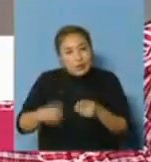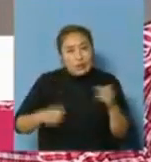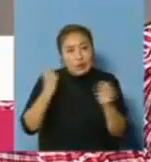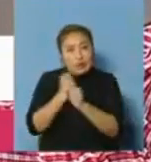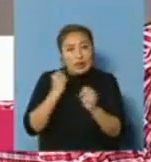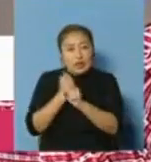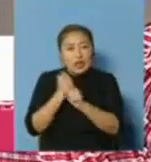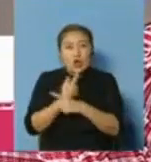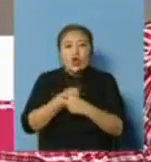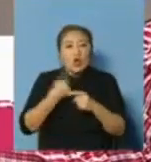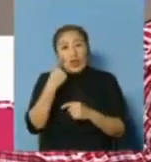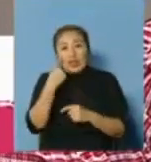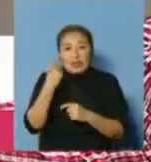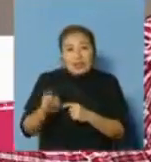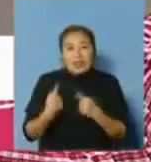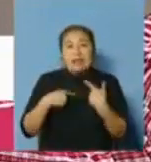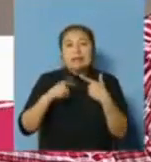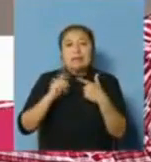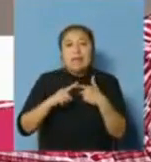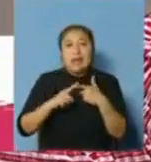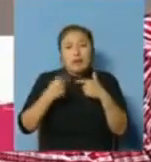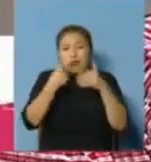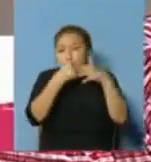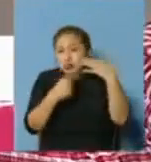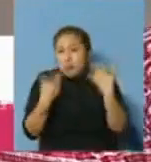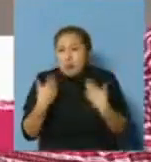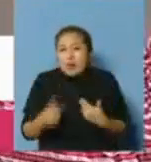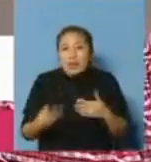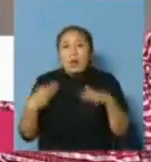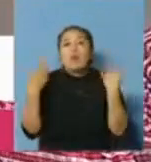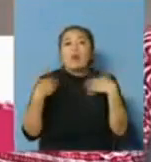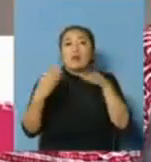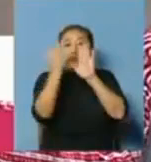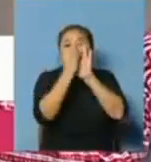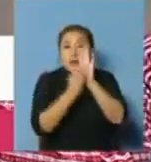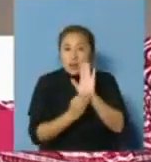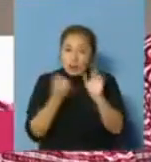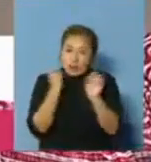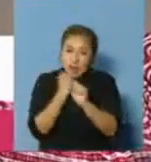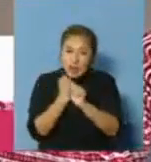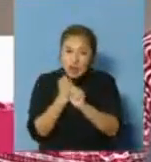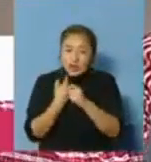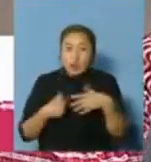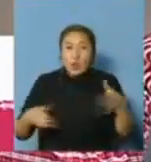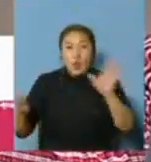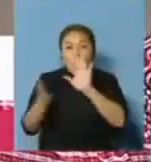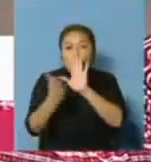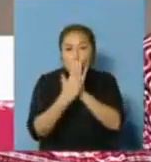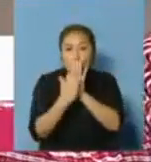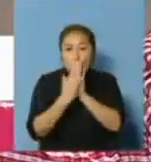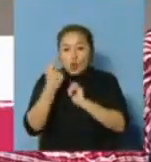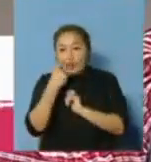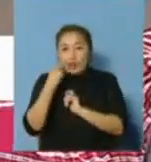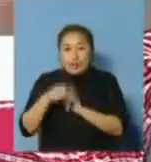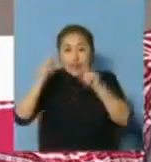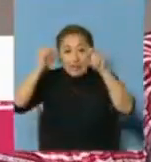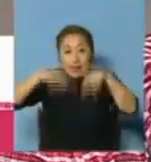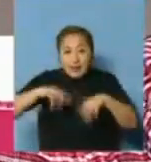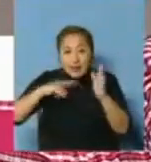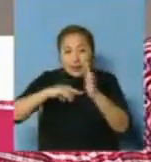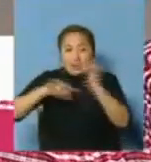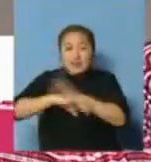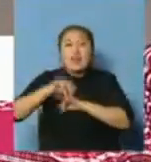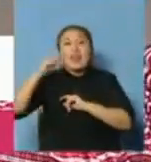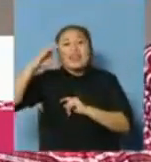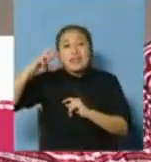trabajado con todos los municipios los comisiones municipales para que también inscriban hemos trabajado con un convenio con la muni de acá para que a través de los